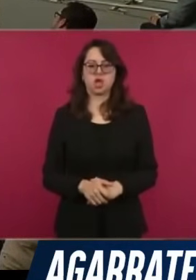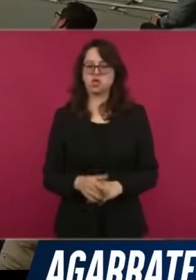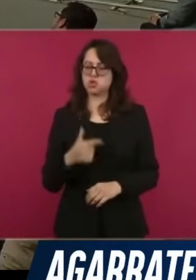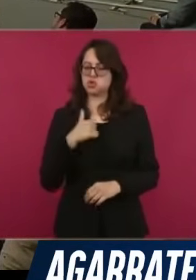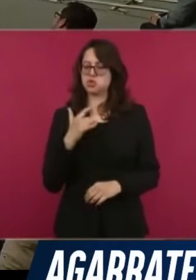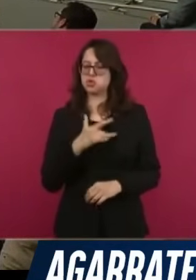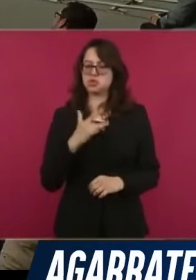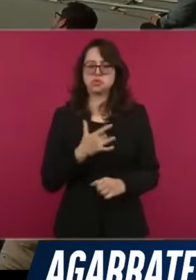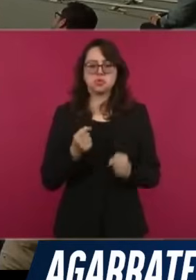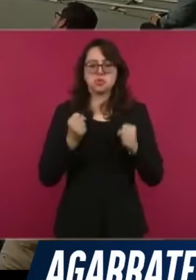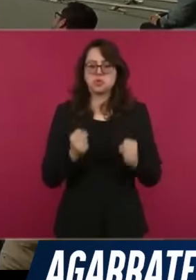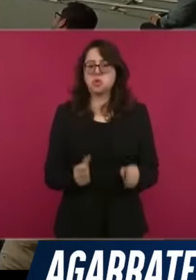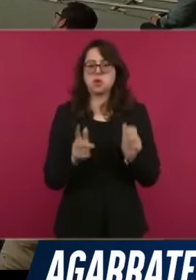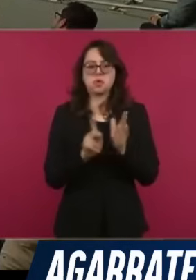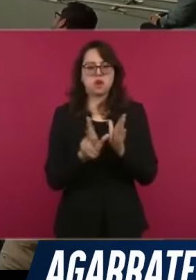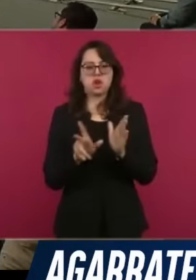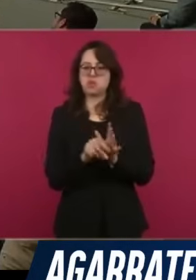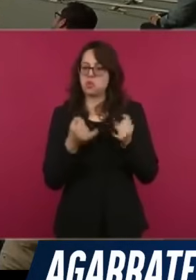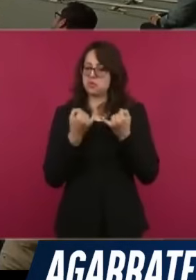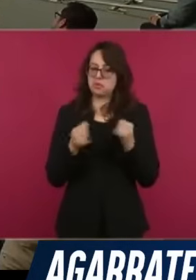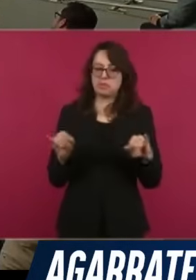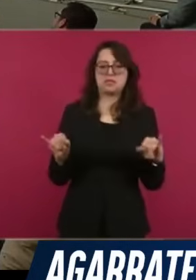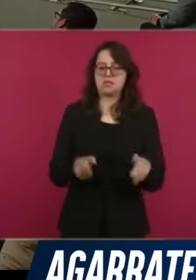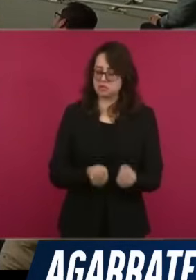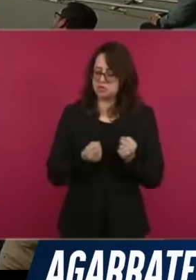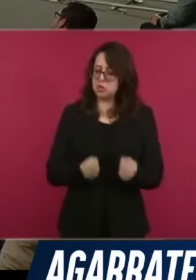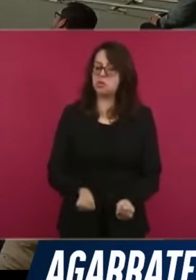No está. Este es un periódico independiente.